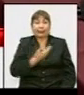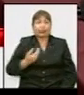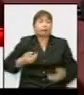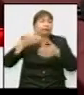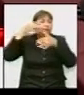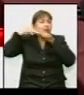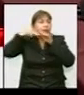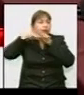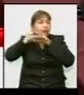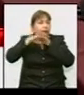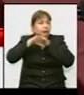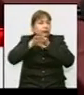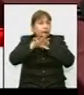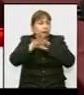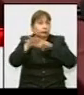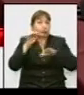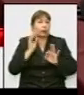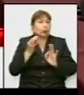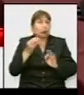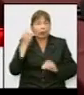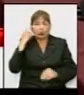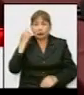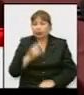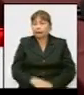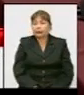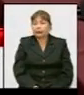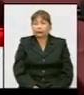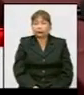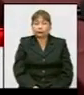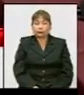infiltrarse. Siguiente.